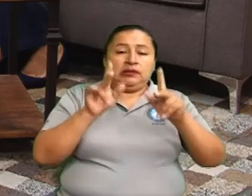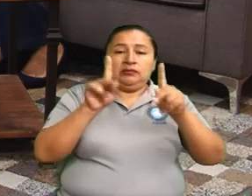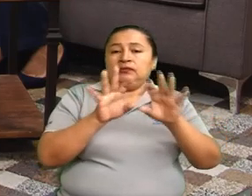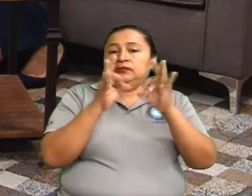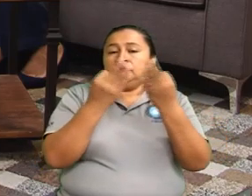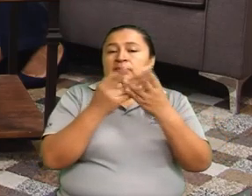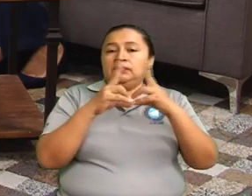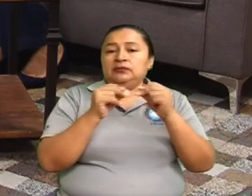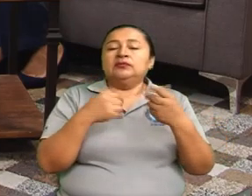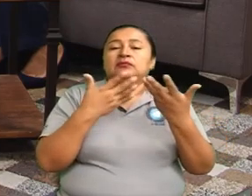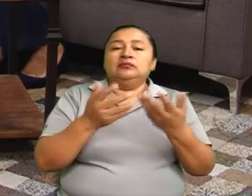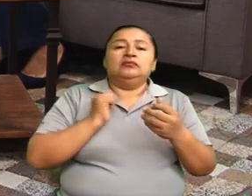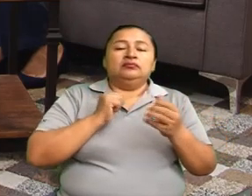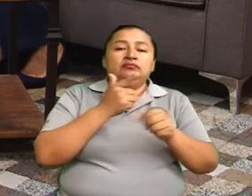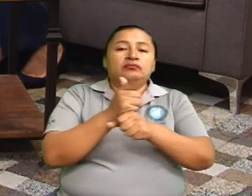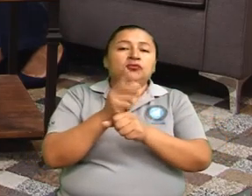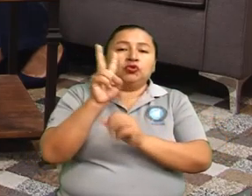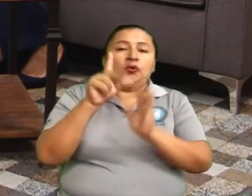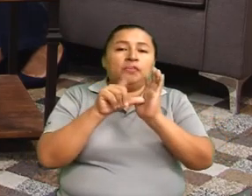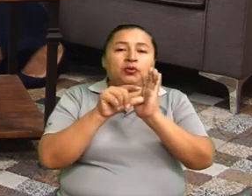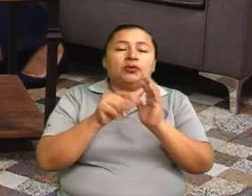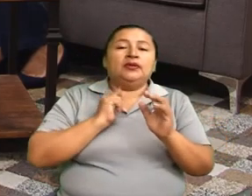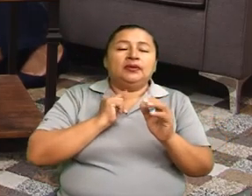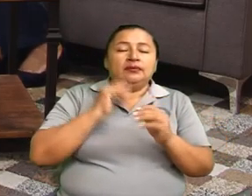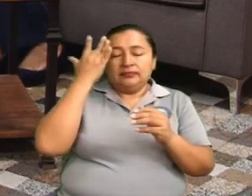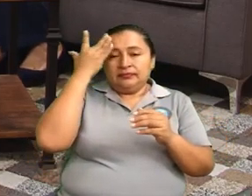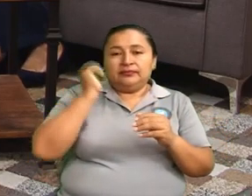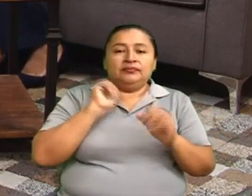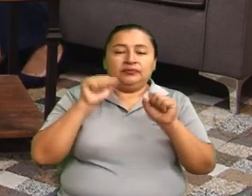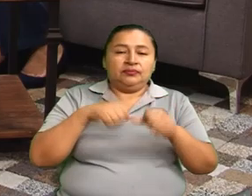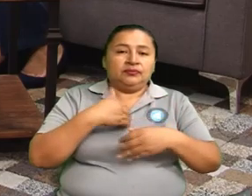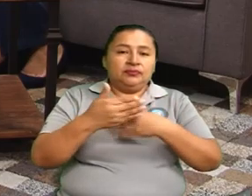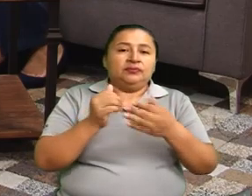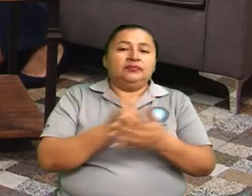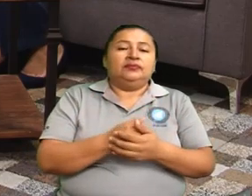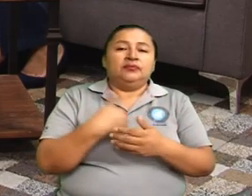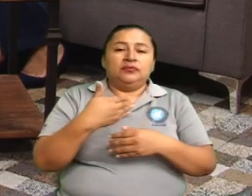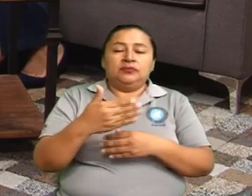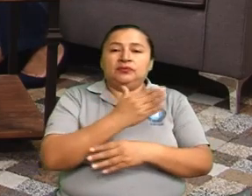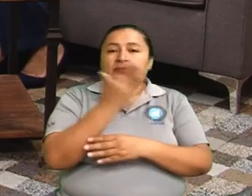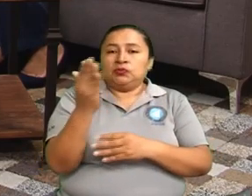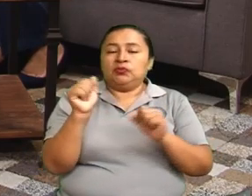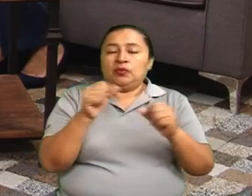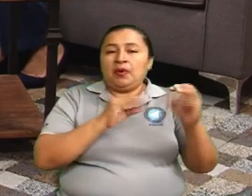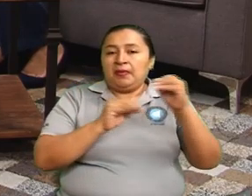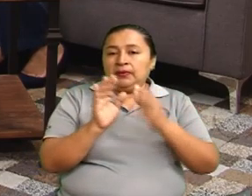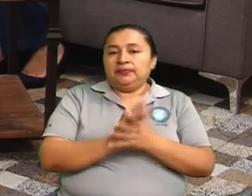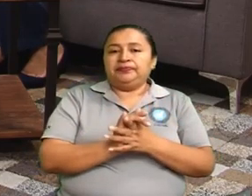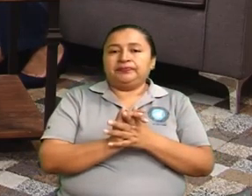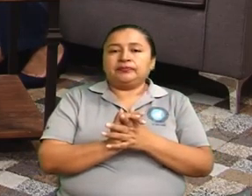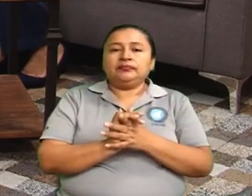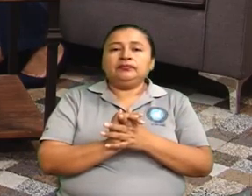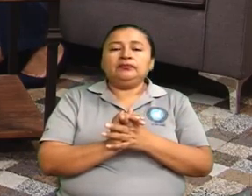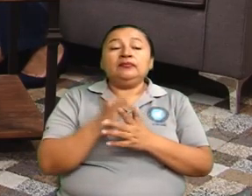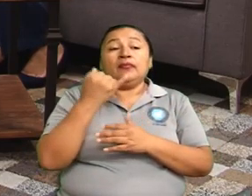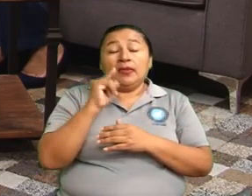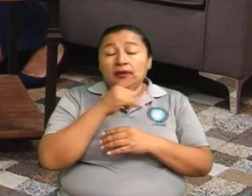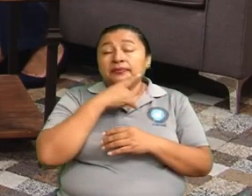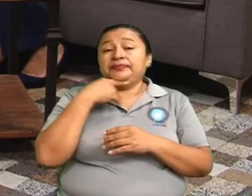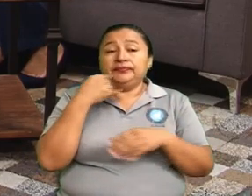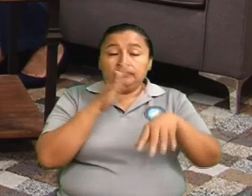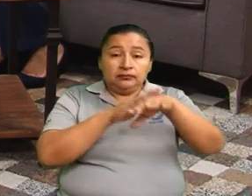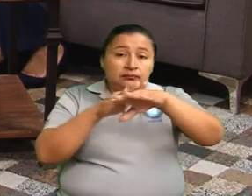nicaragüenses, pues le dejamos las cámaras en 2 minutos porque entiendo que podríamos pasar en este proceso de conversación todo el tiempo, toda la mañana. La verdad, el llamado a la